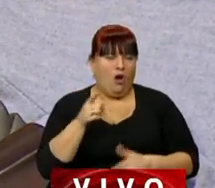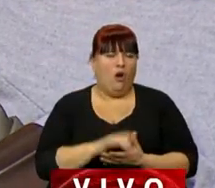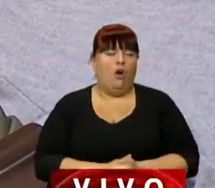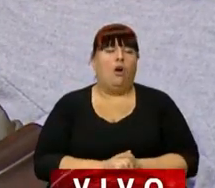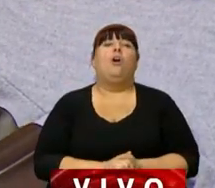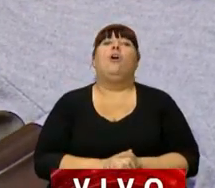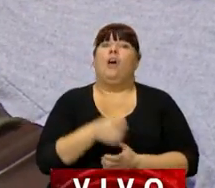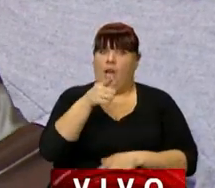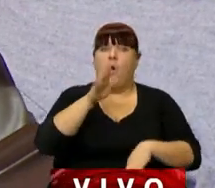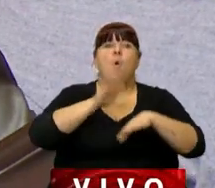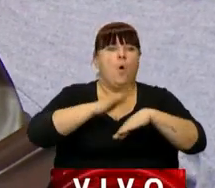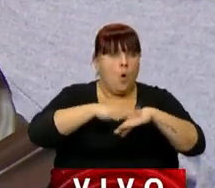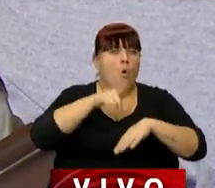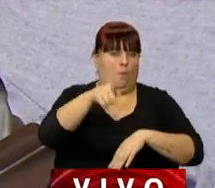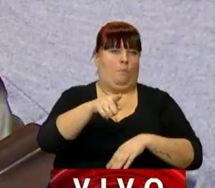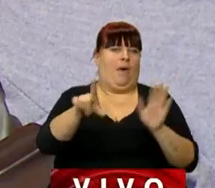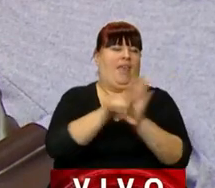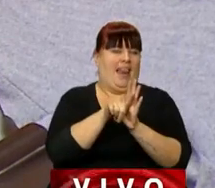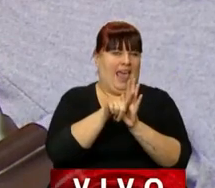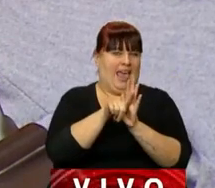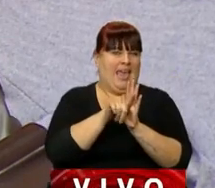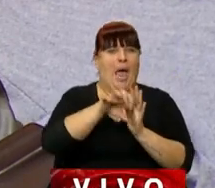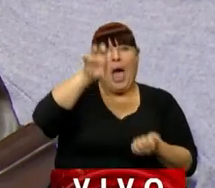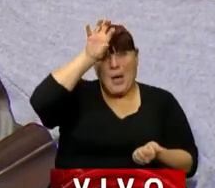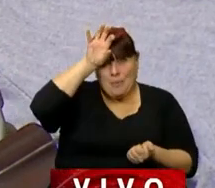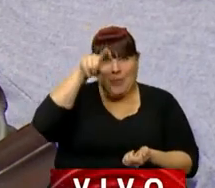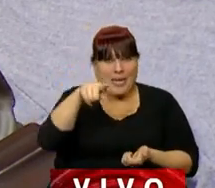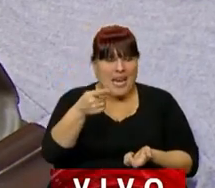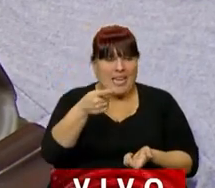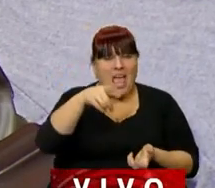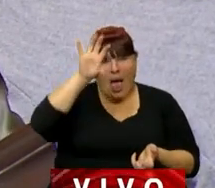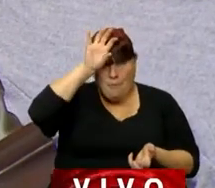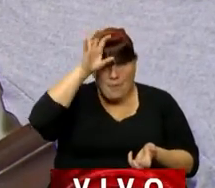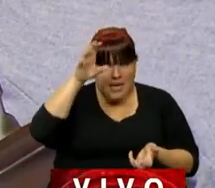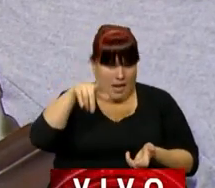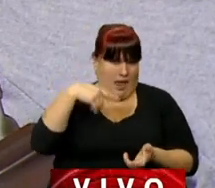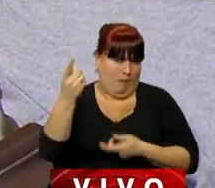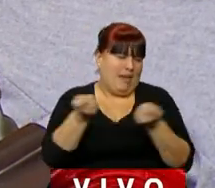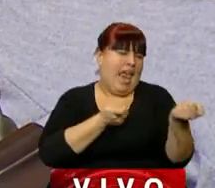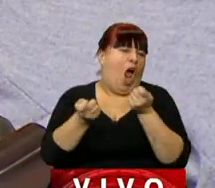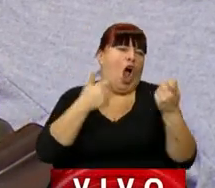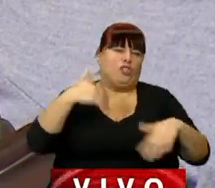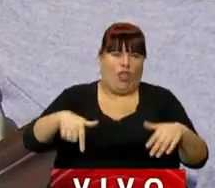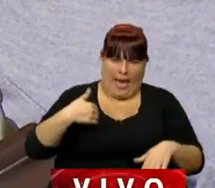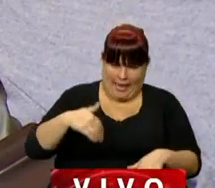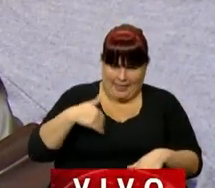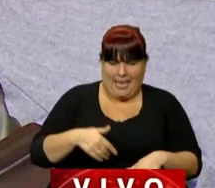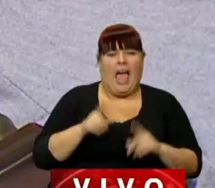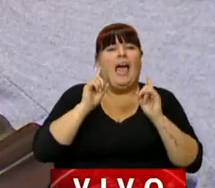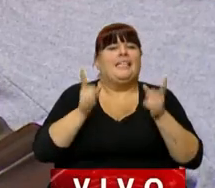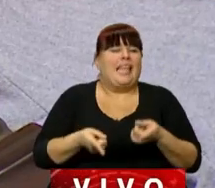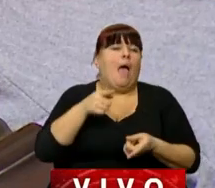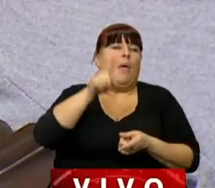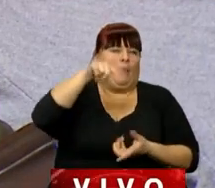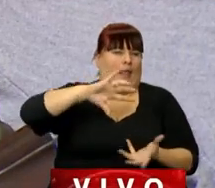esa es la consecuencia de esa ley la minería la minería otro gran negocio la argentina porque además